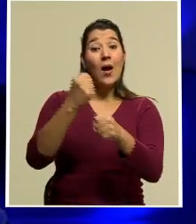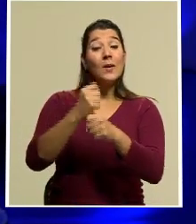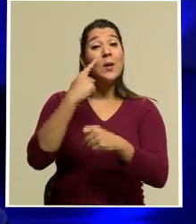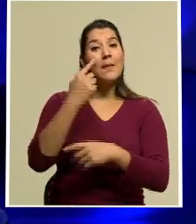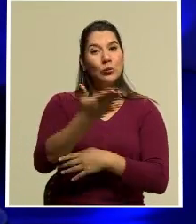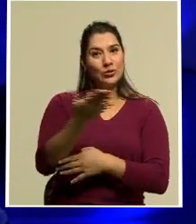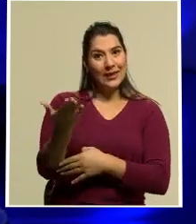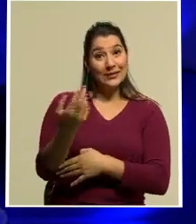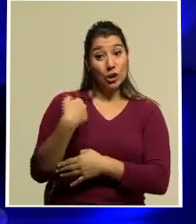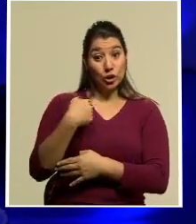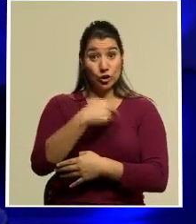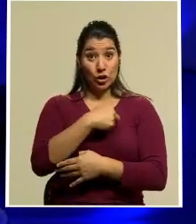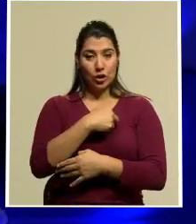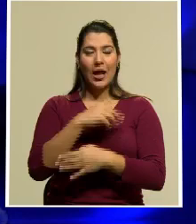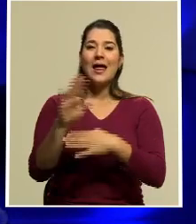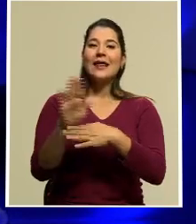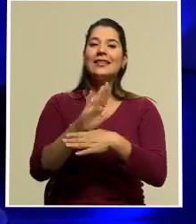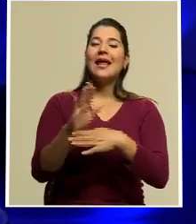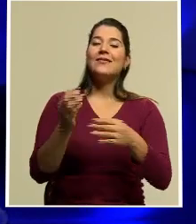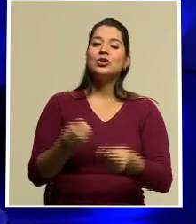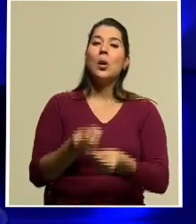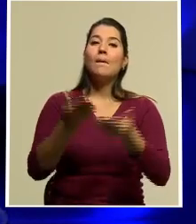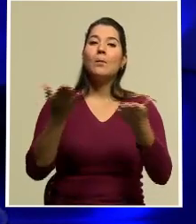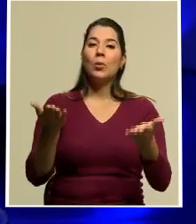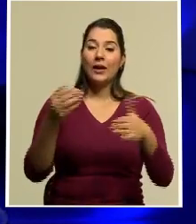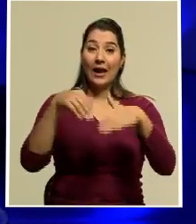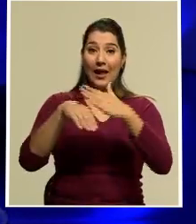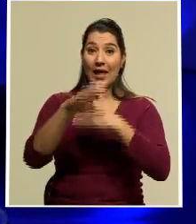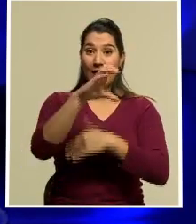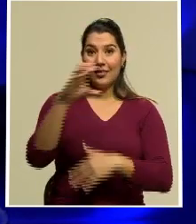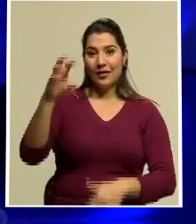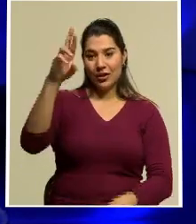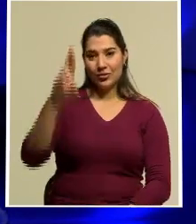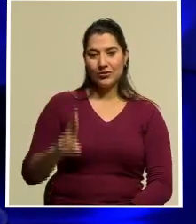usted. Somos la televisión